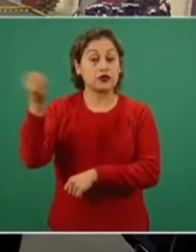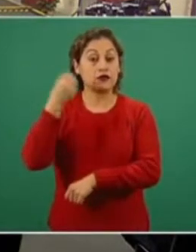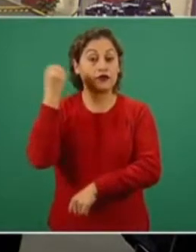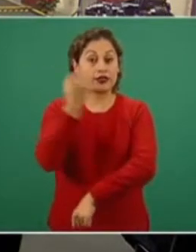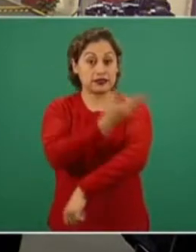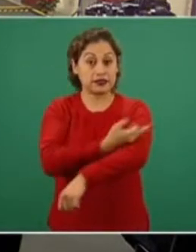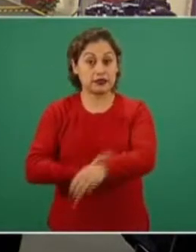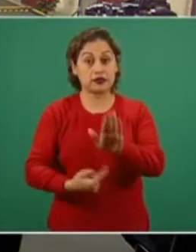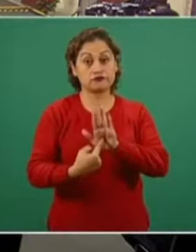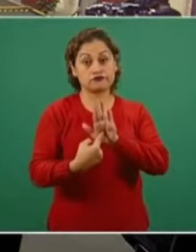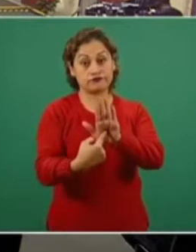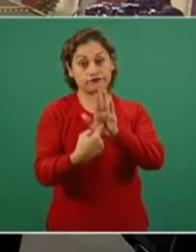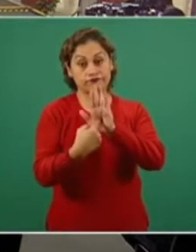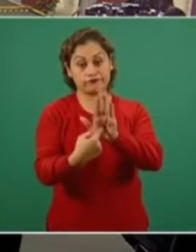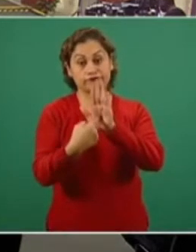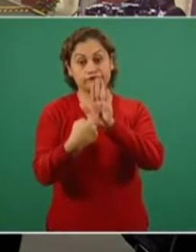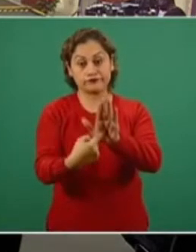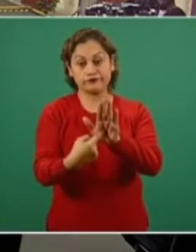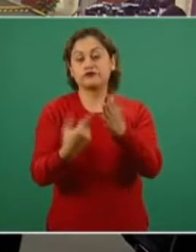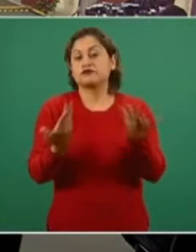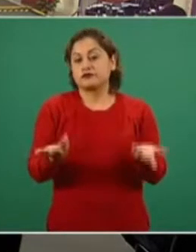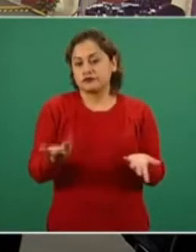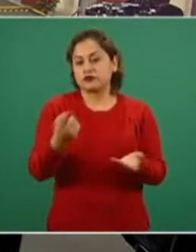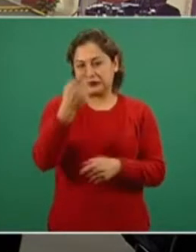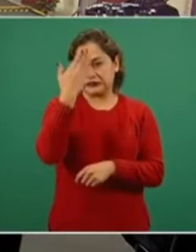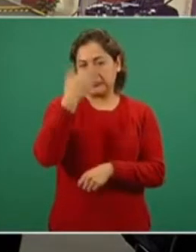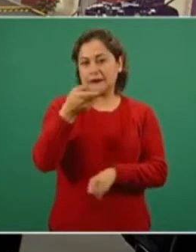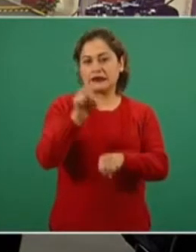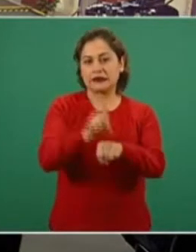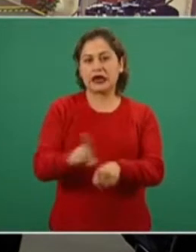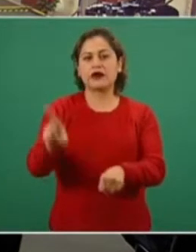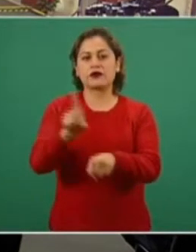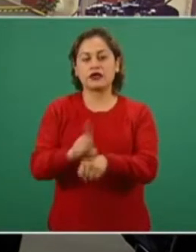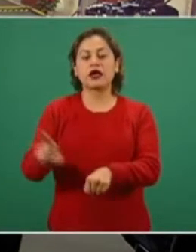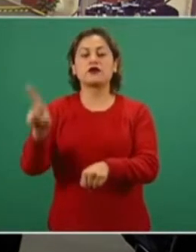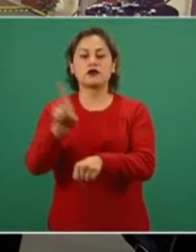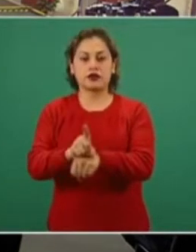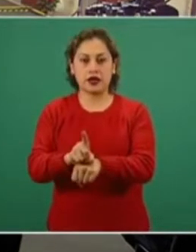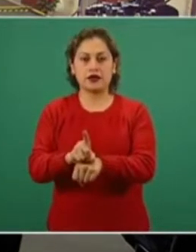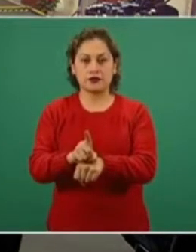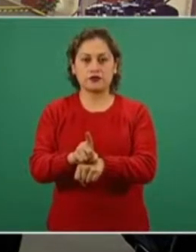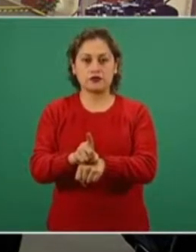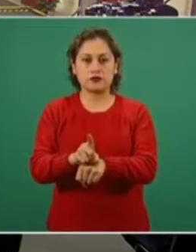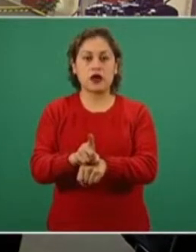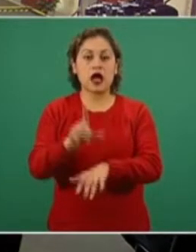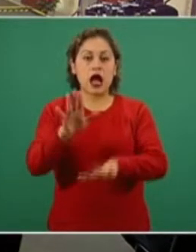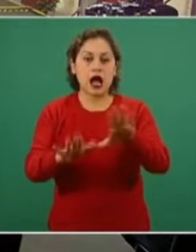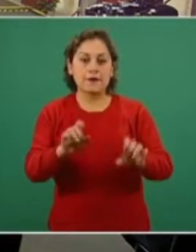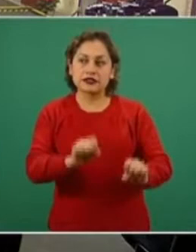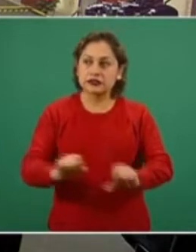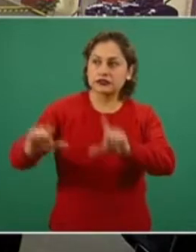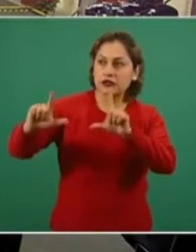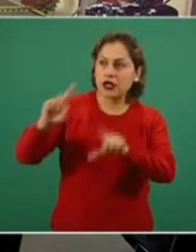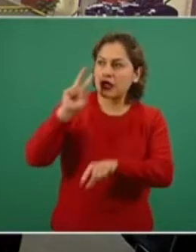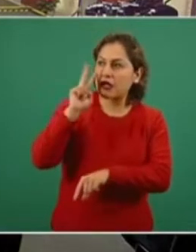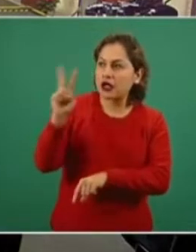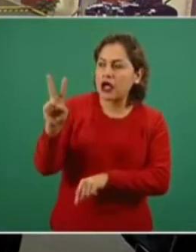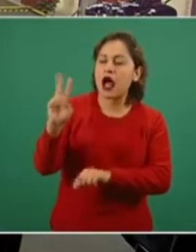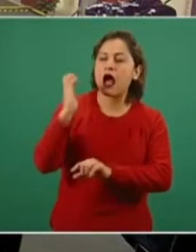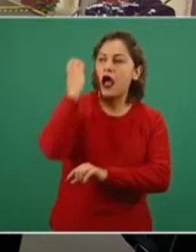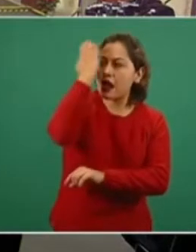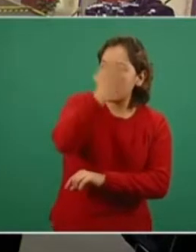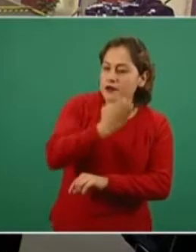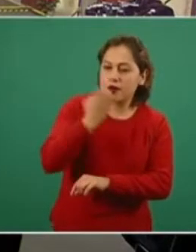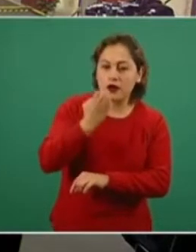que, por ser todos los días, a veces dejan y perdemos algo de información, ¿no? Porque ya es tan